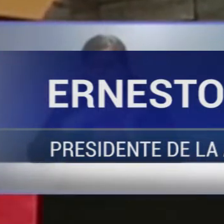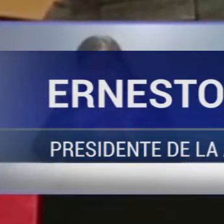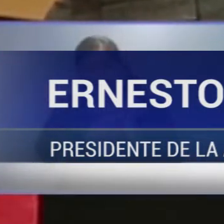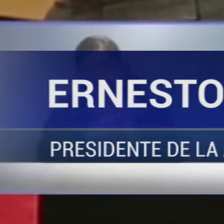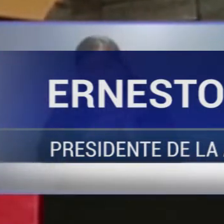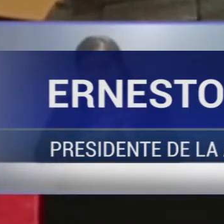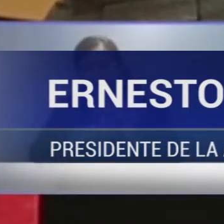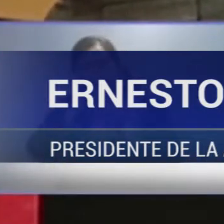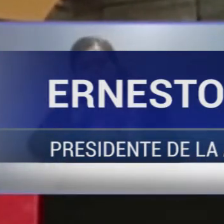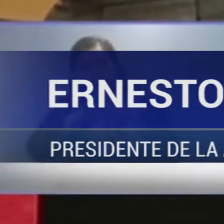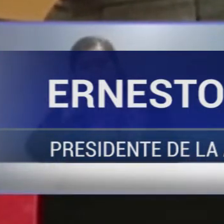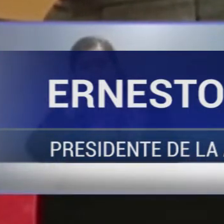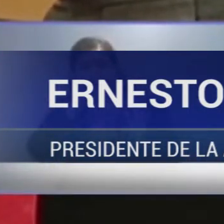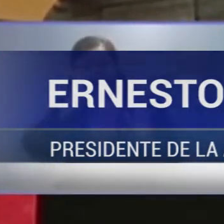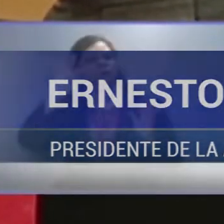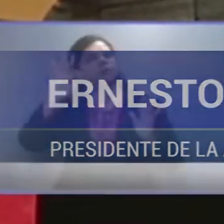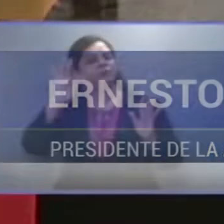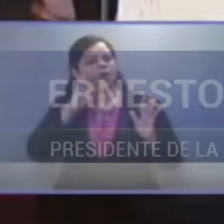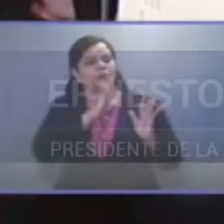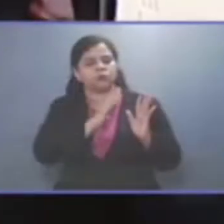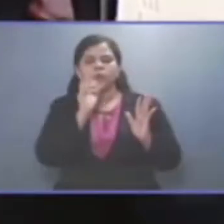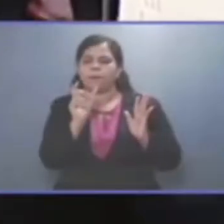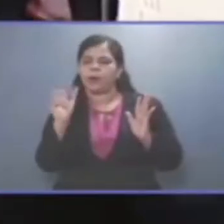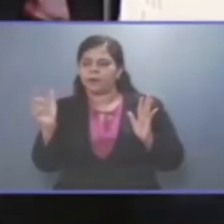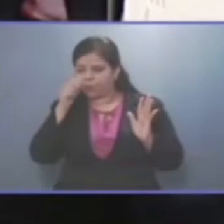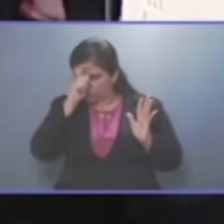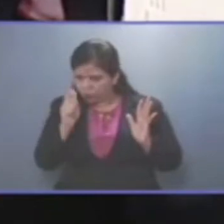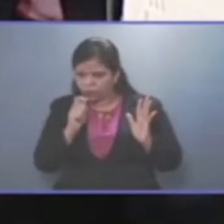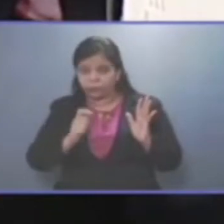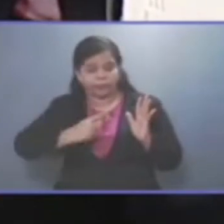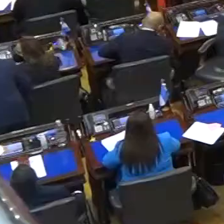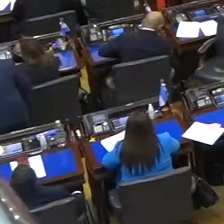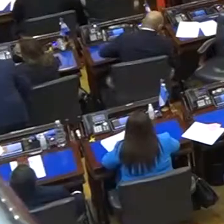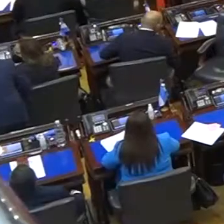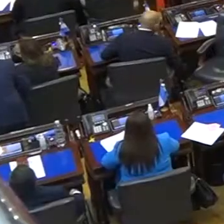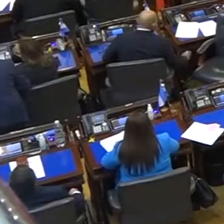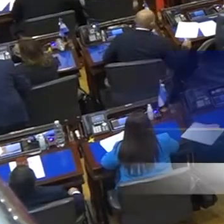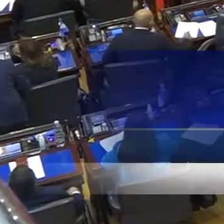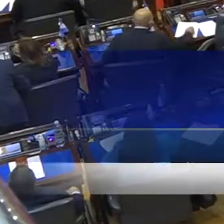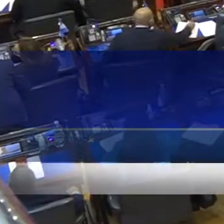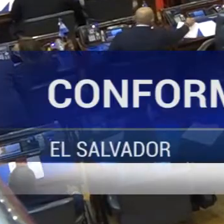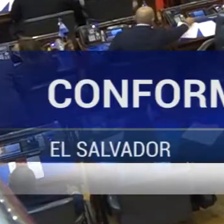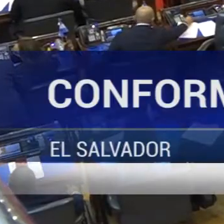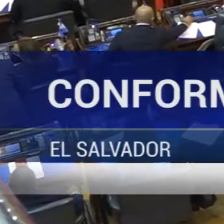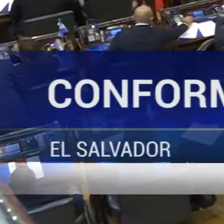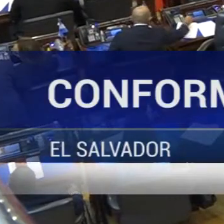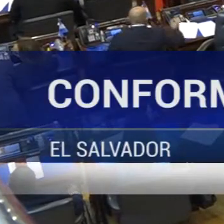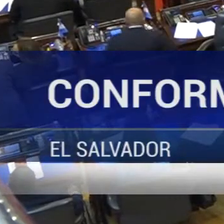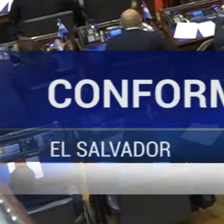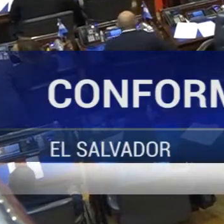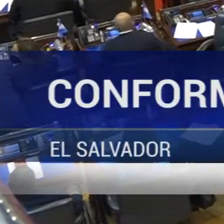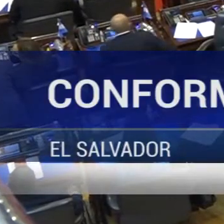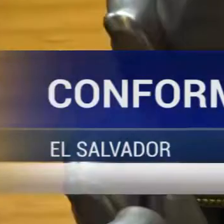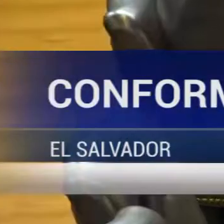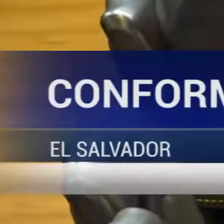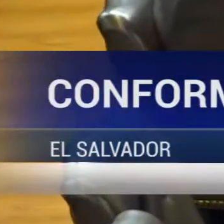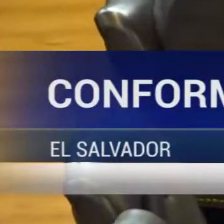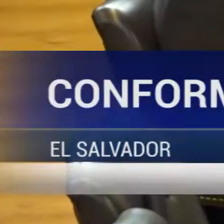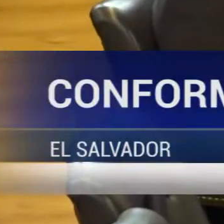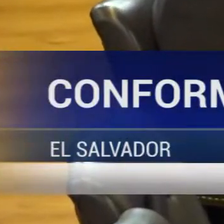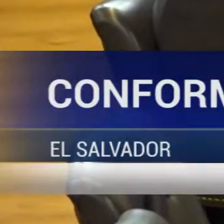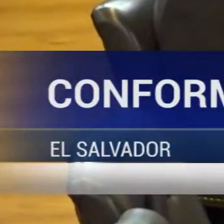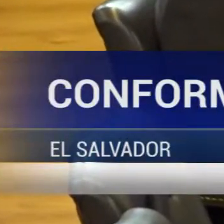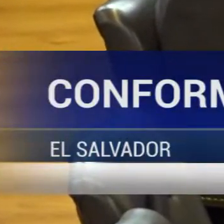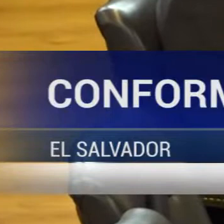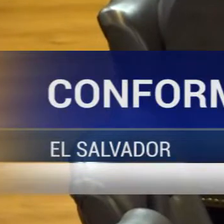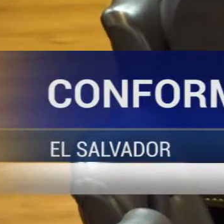Protestáis bajo vuestra palabra de honor ser fiel a la República. La Asamblea también aprobó tres fiscales para el caso. Los